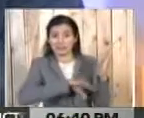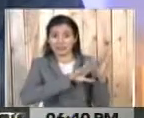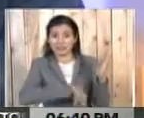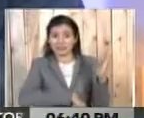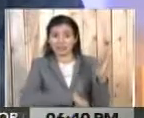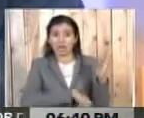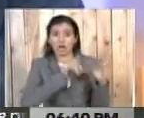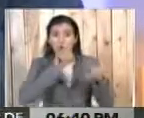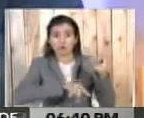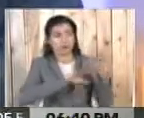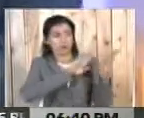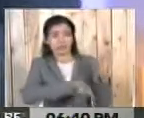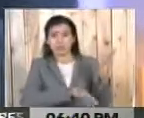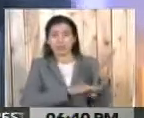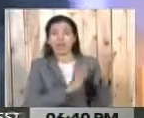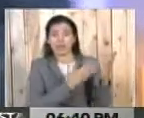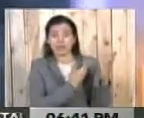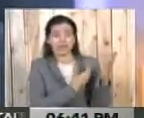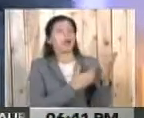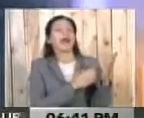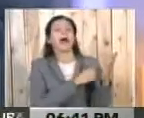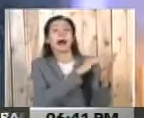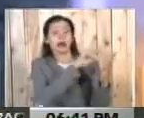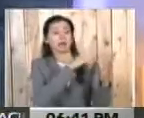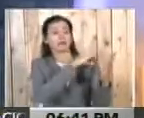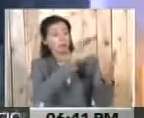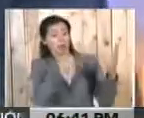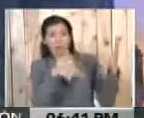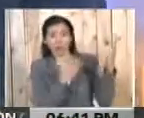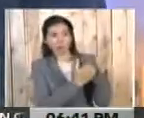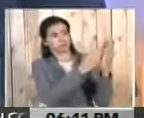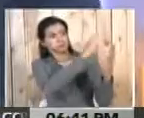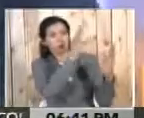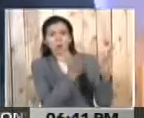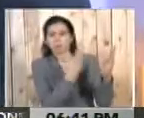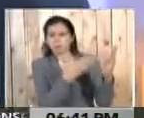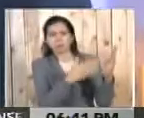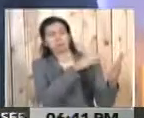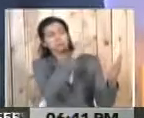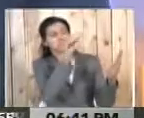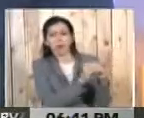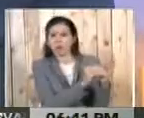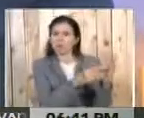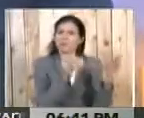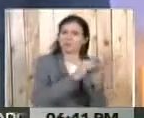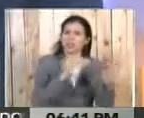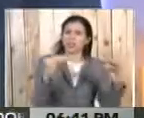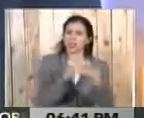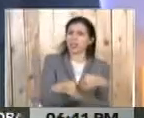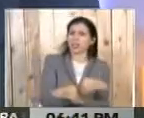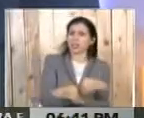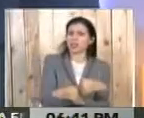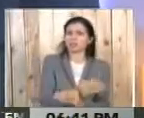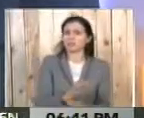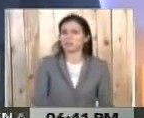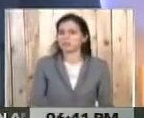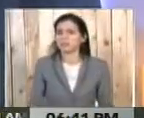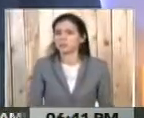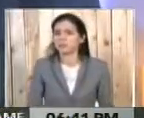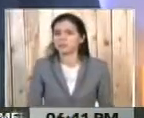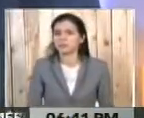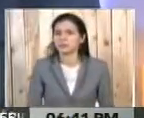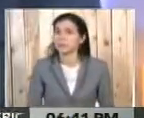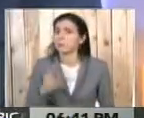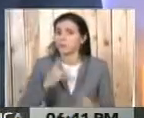concepto está, lo dejan, es una ley que entra en contradicción consigo mismo. Entonces yo creo que es muy peligroso,